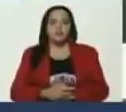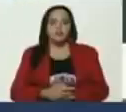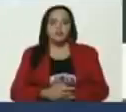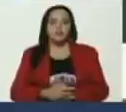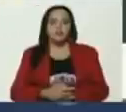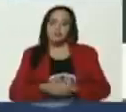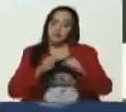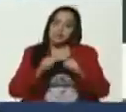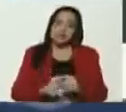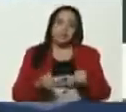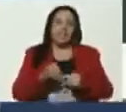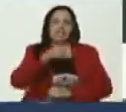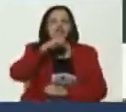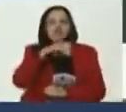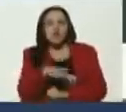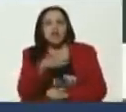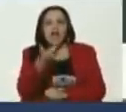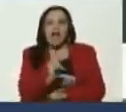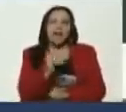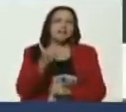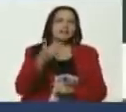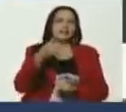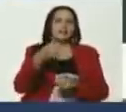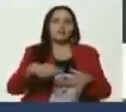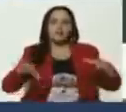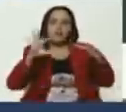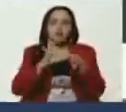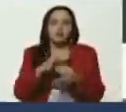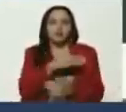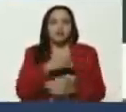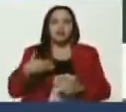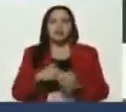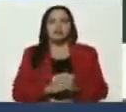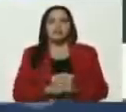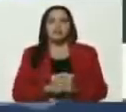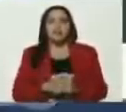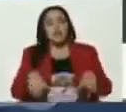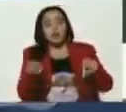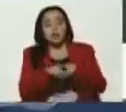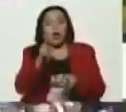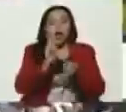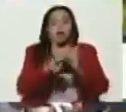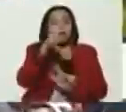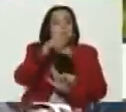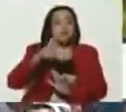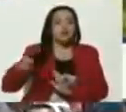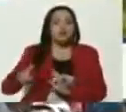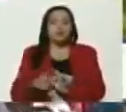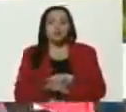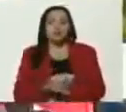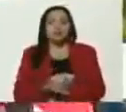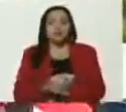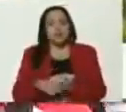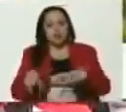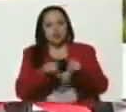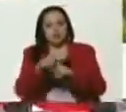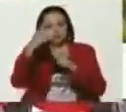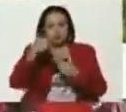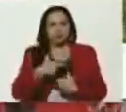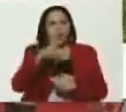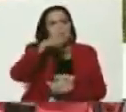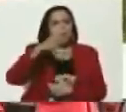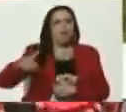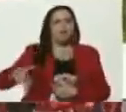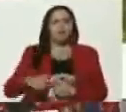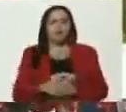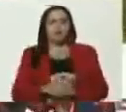el destino se empeña en unir, así como une a personas, une pueblos, ¿no? Así como una